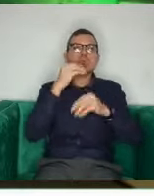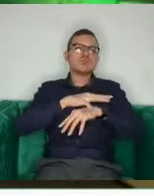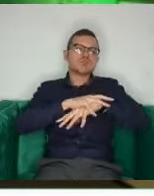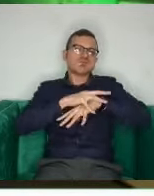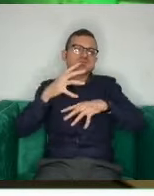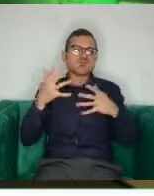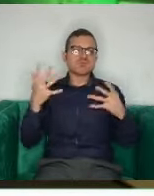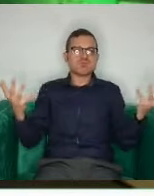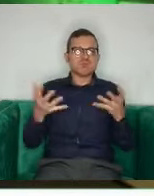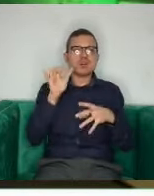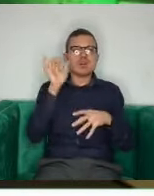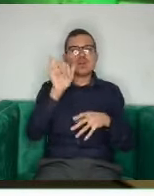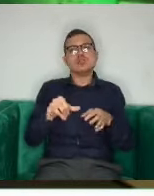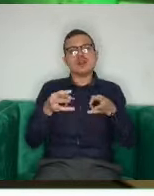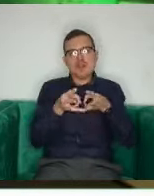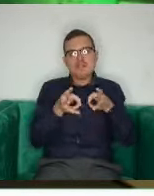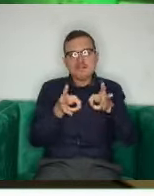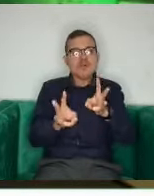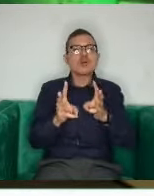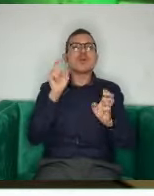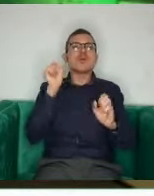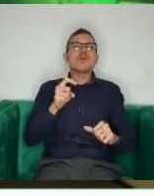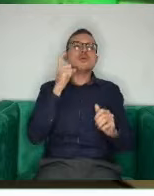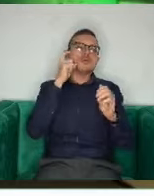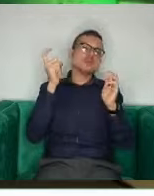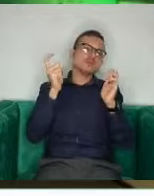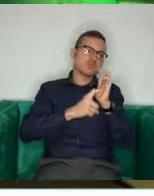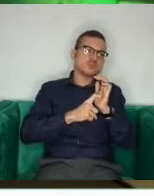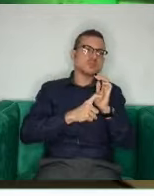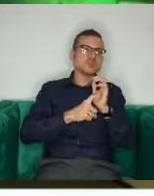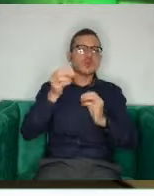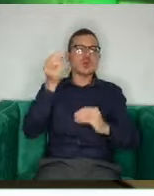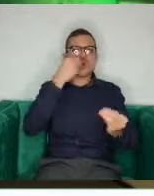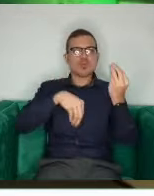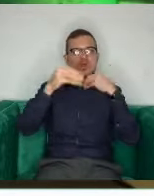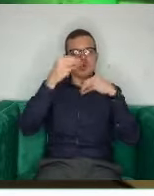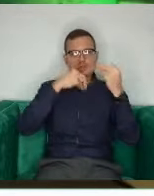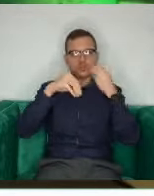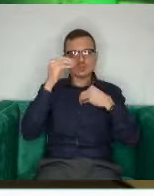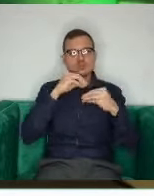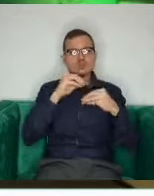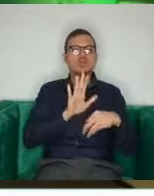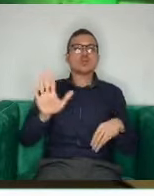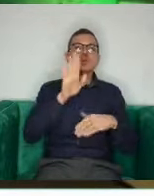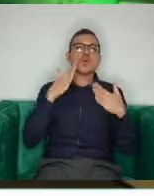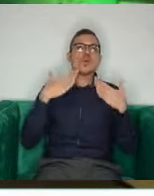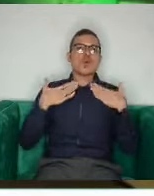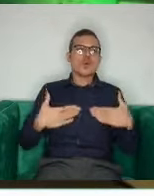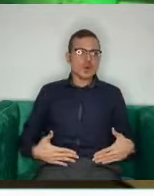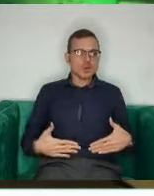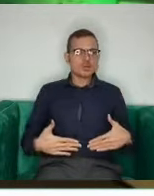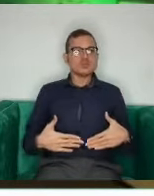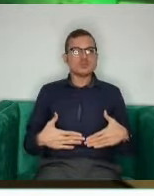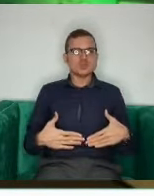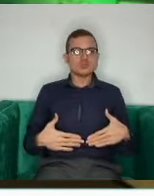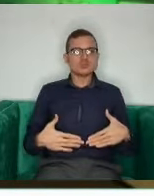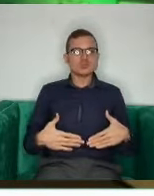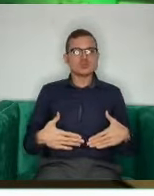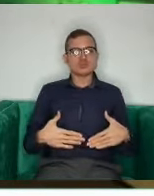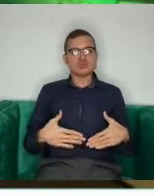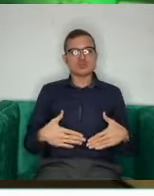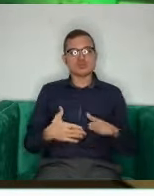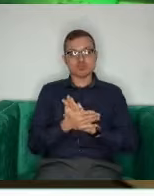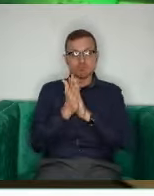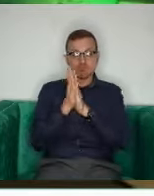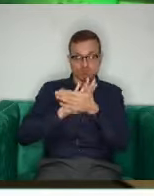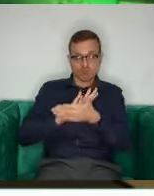los pacientes que vayan detectando los alimentos que su cuerpo tiene reacción a inflamación. Pero también